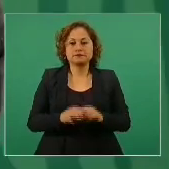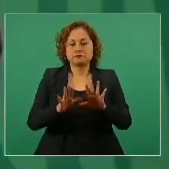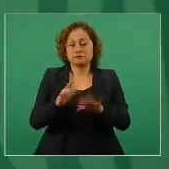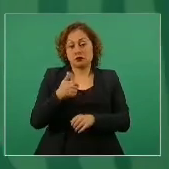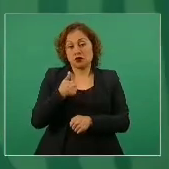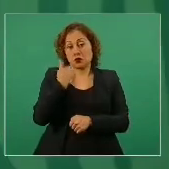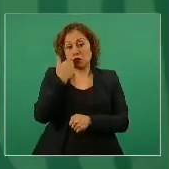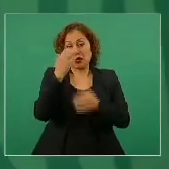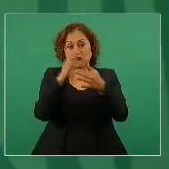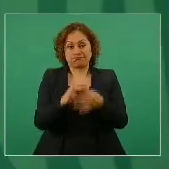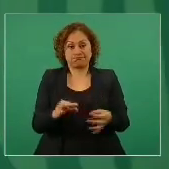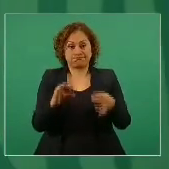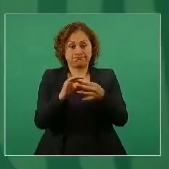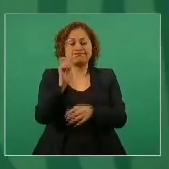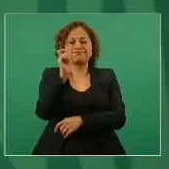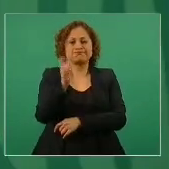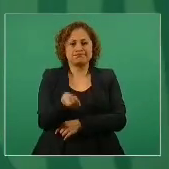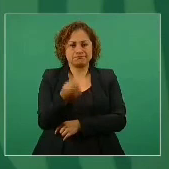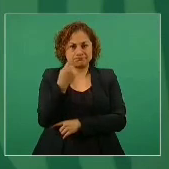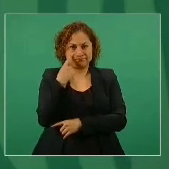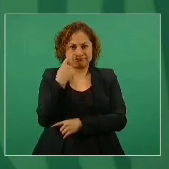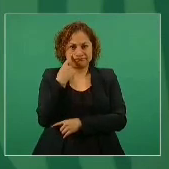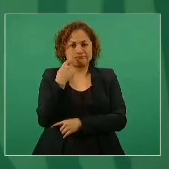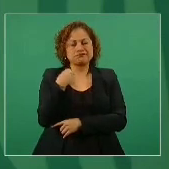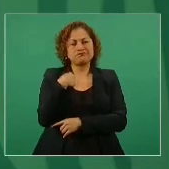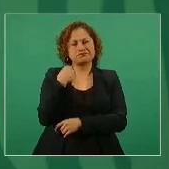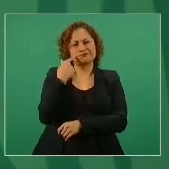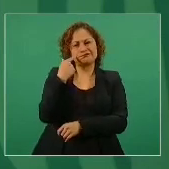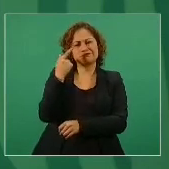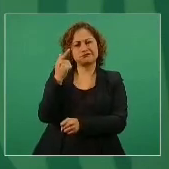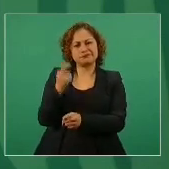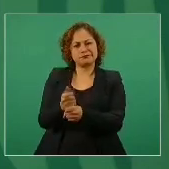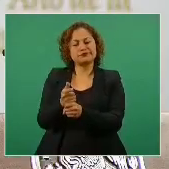expresar que considero un exceso